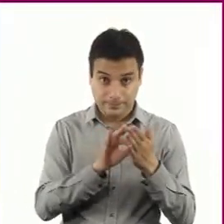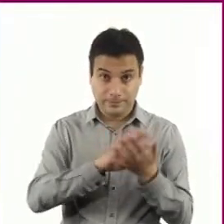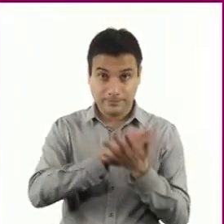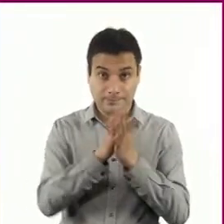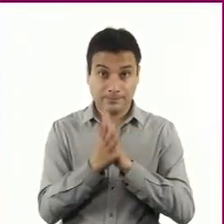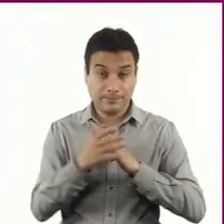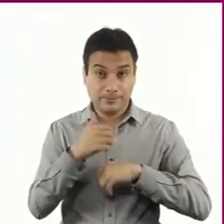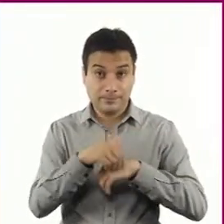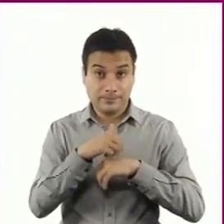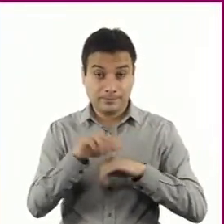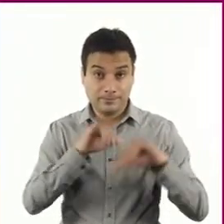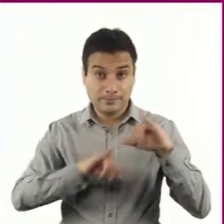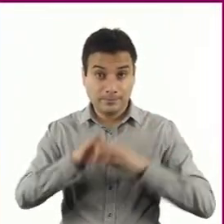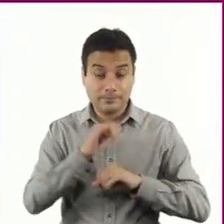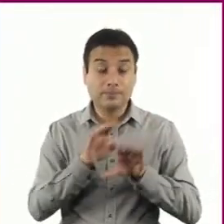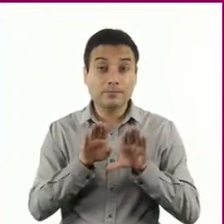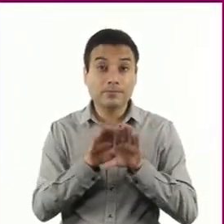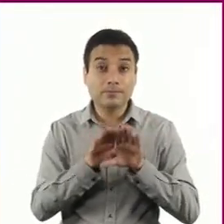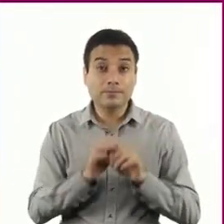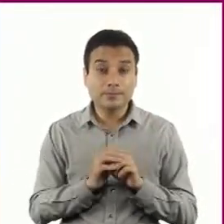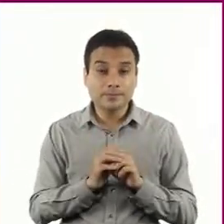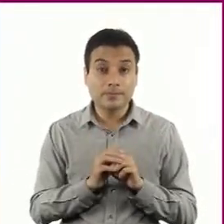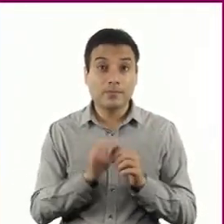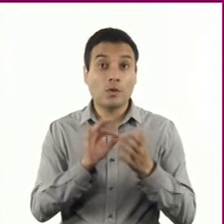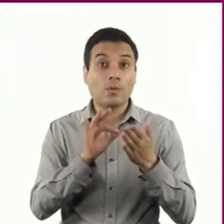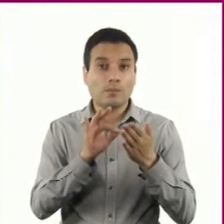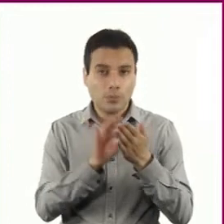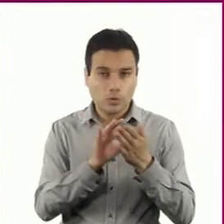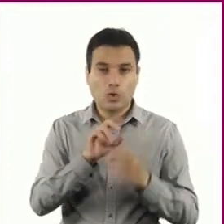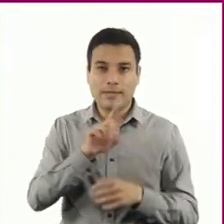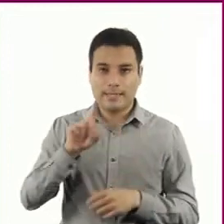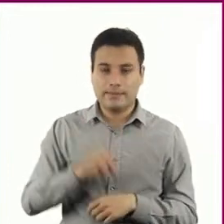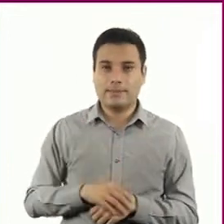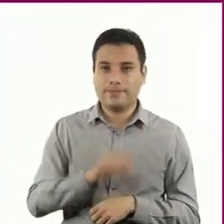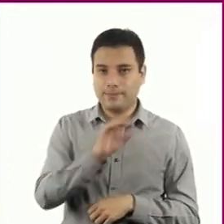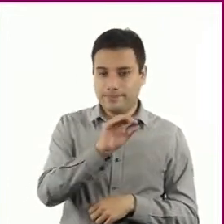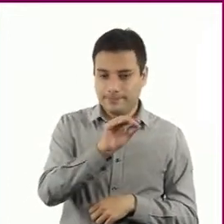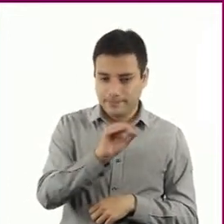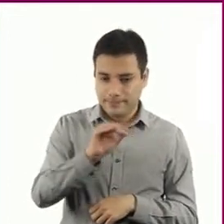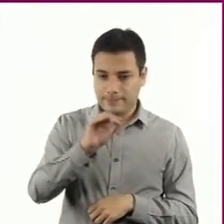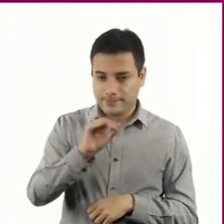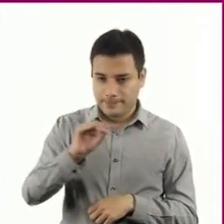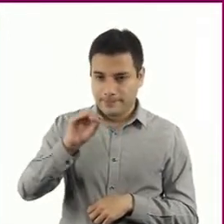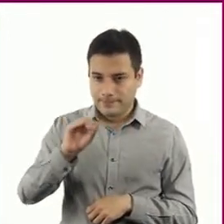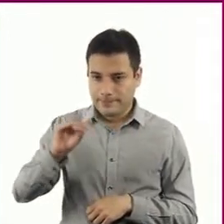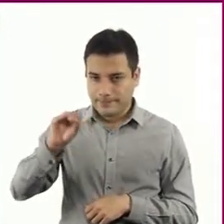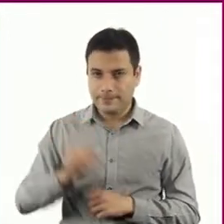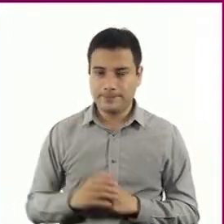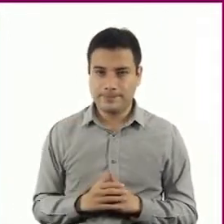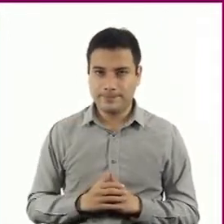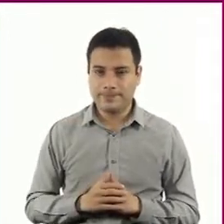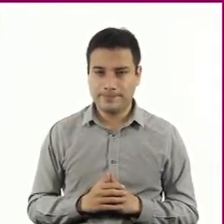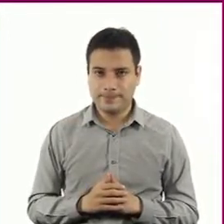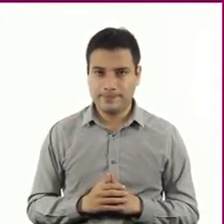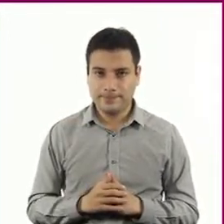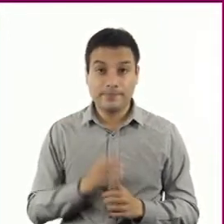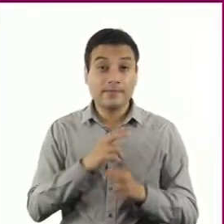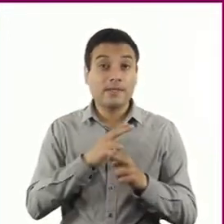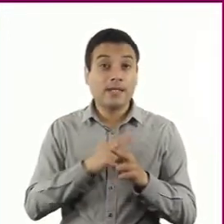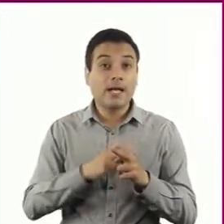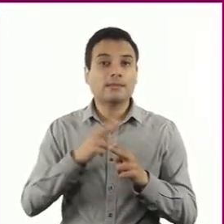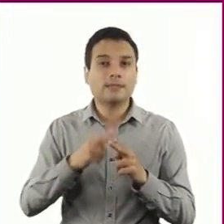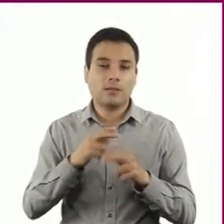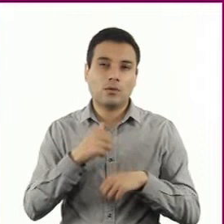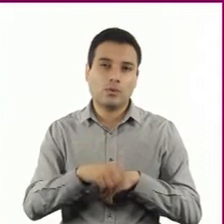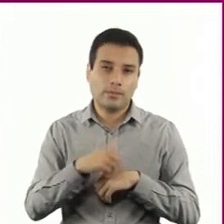notación científica, el punto decimal se recorre a la derecha las cifras necesarias hasta obtener de preferencia un número entre 1 y